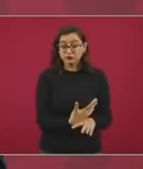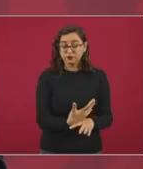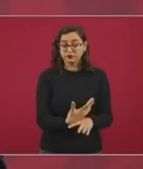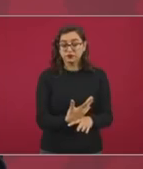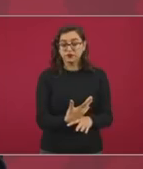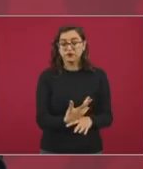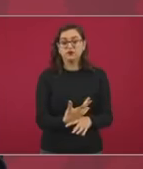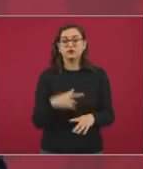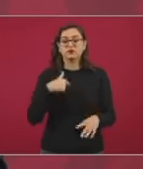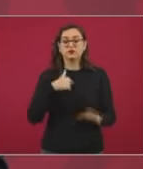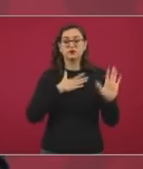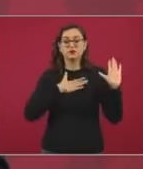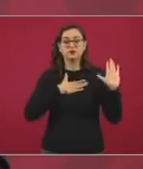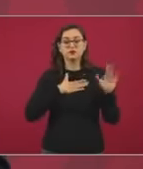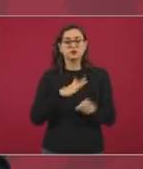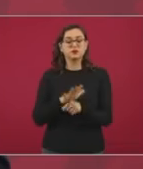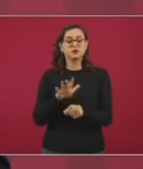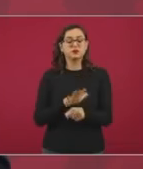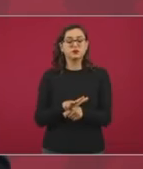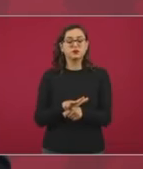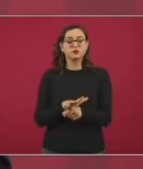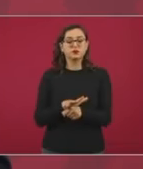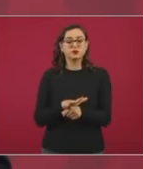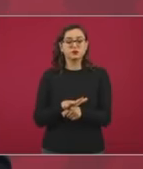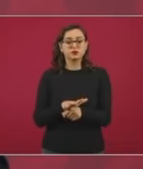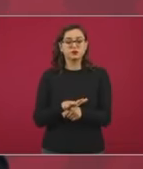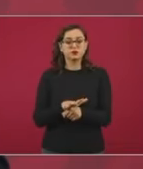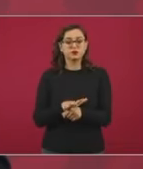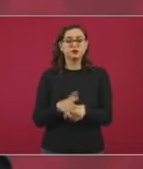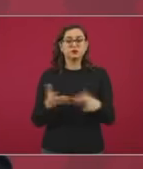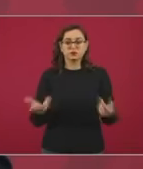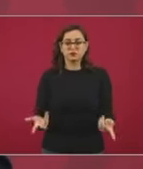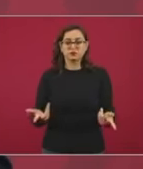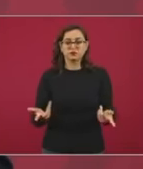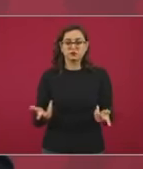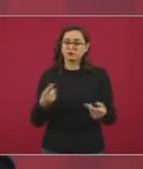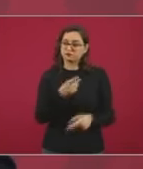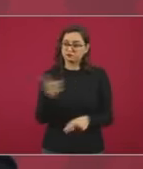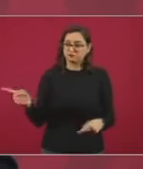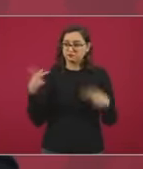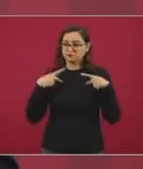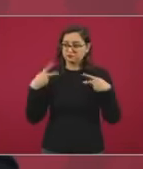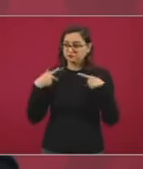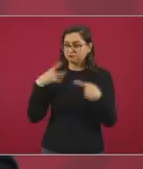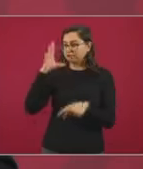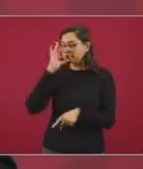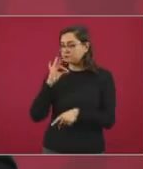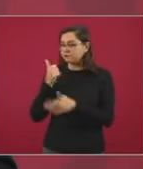el compromiso es apoyar a toda la gente afectada,